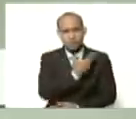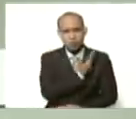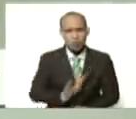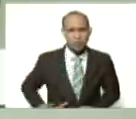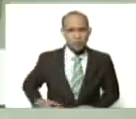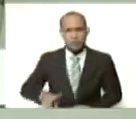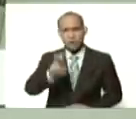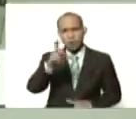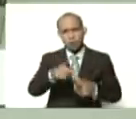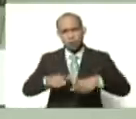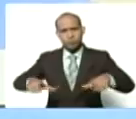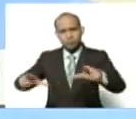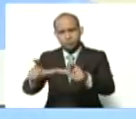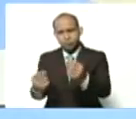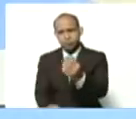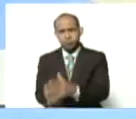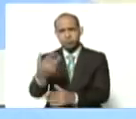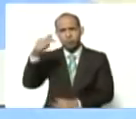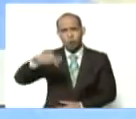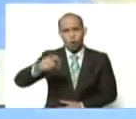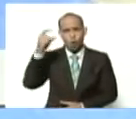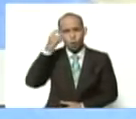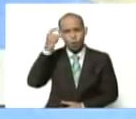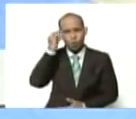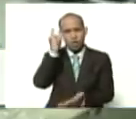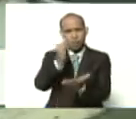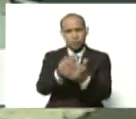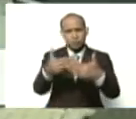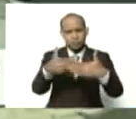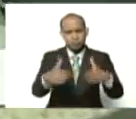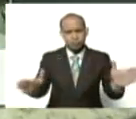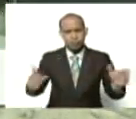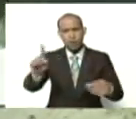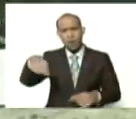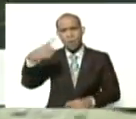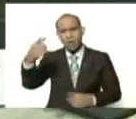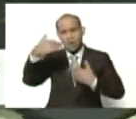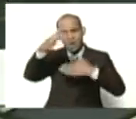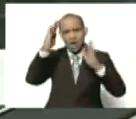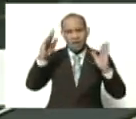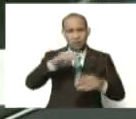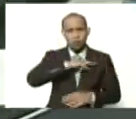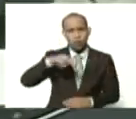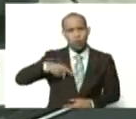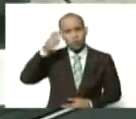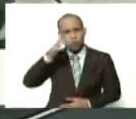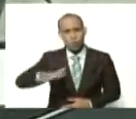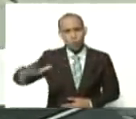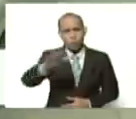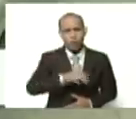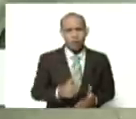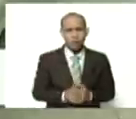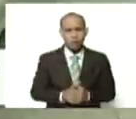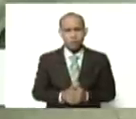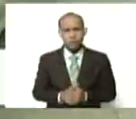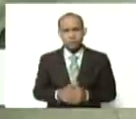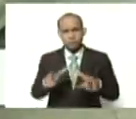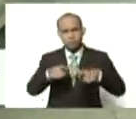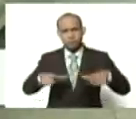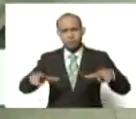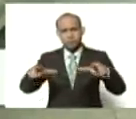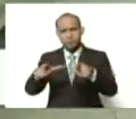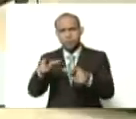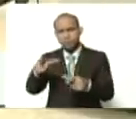unidad que se inaugura el día de hoy, para que mañana mismo comience a atender a nuestro pueblo, que es la unidad de braquiterapia.